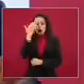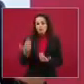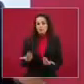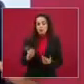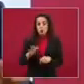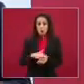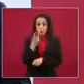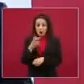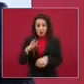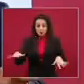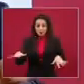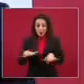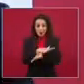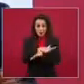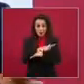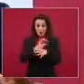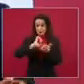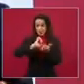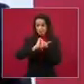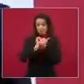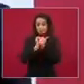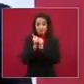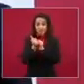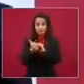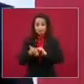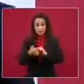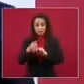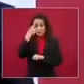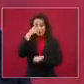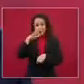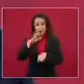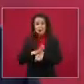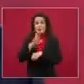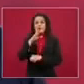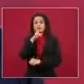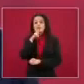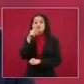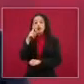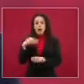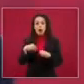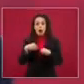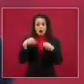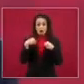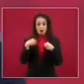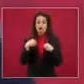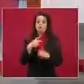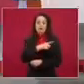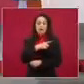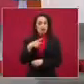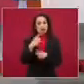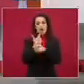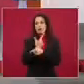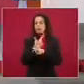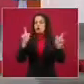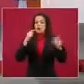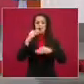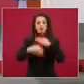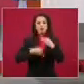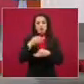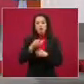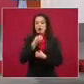porque parte de la transformación es garantizar a plenitud las libertades.